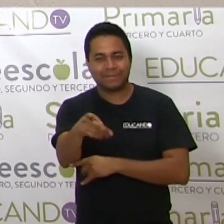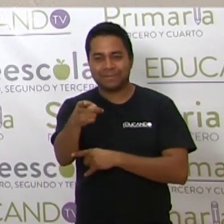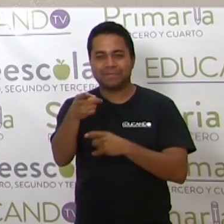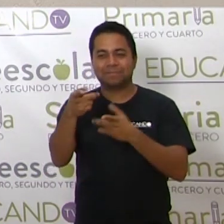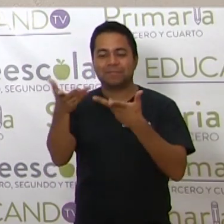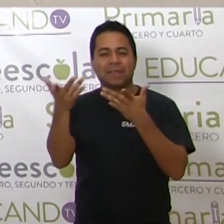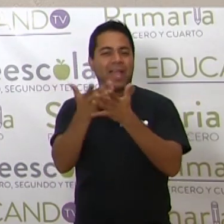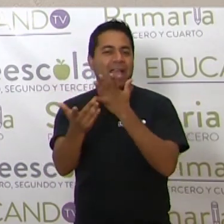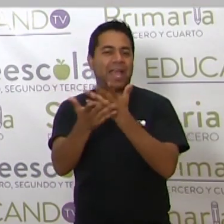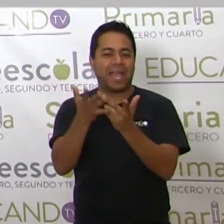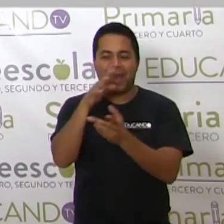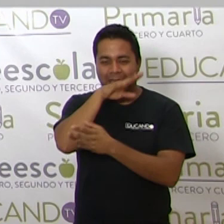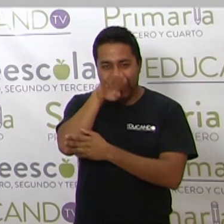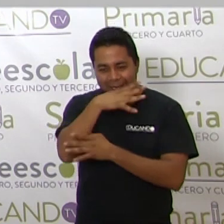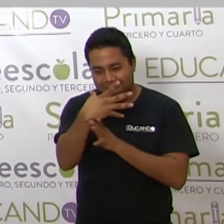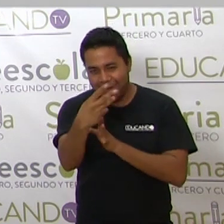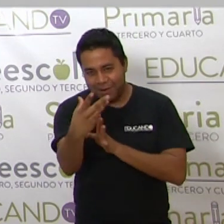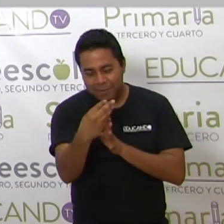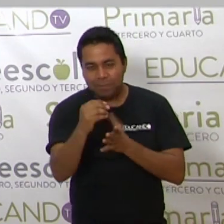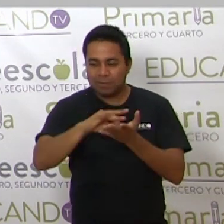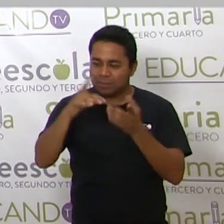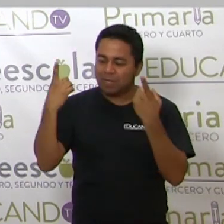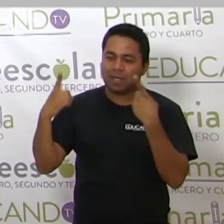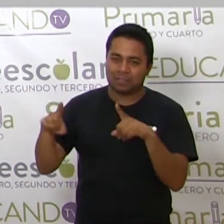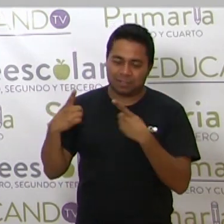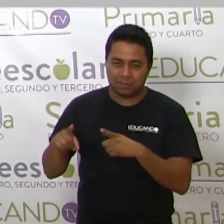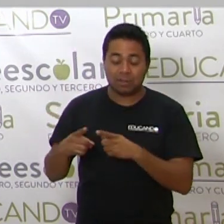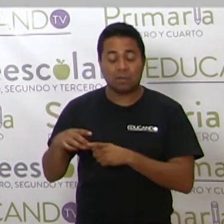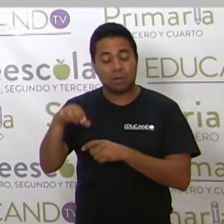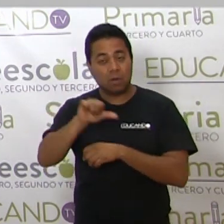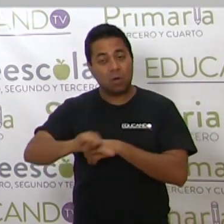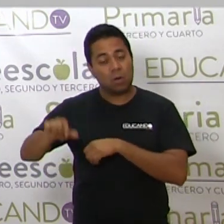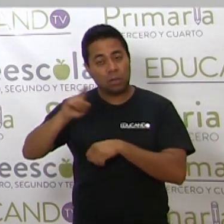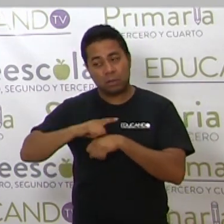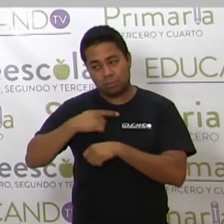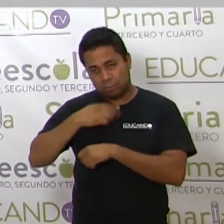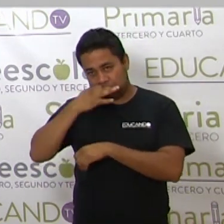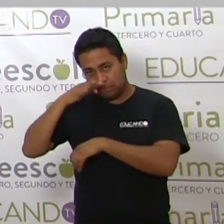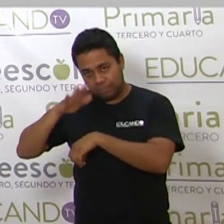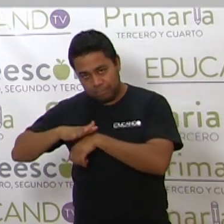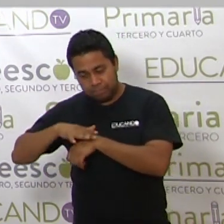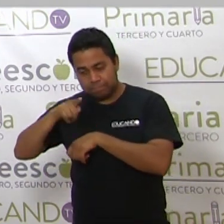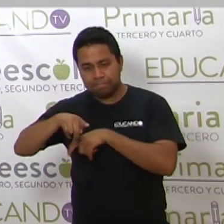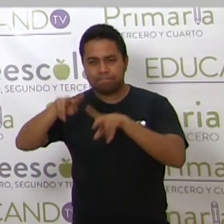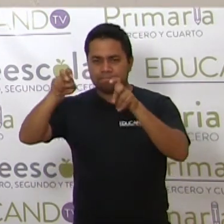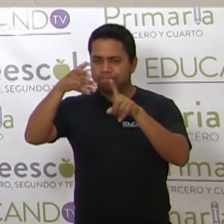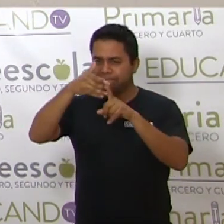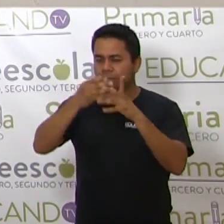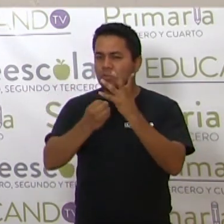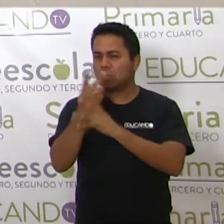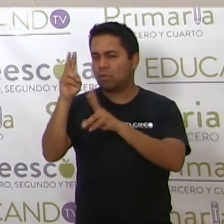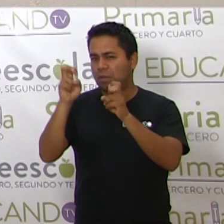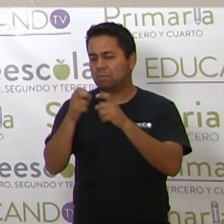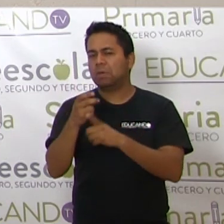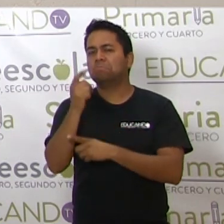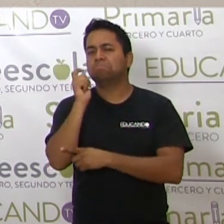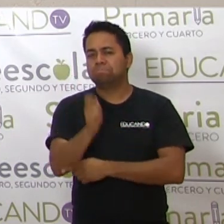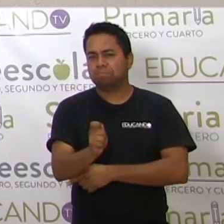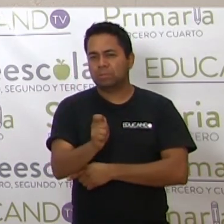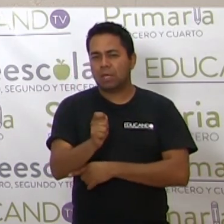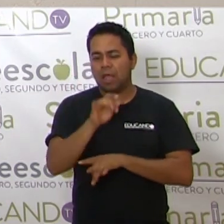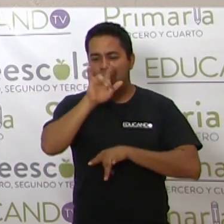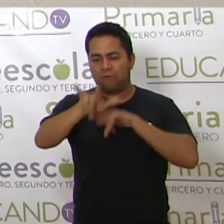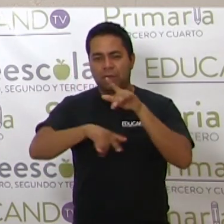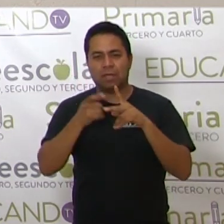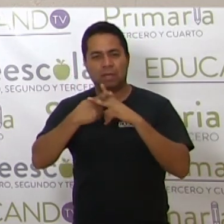practicando pues bueno muchas gracias david y el día de hoy te platico que vamos a trabajar un nuevo tema que se llama la feria